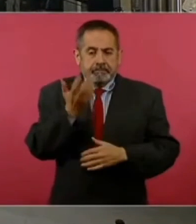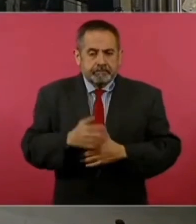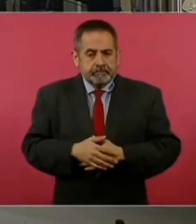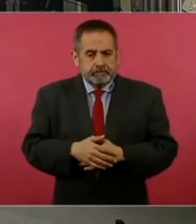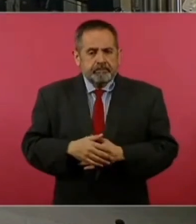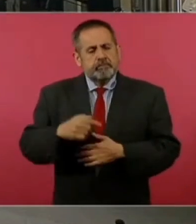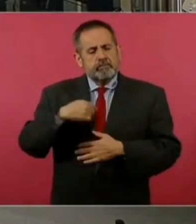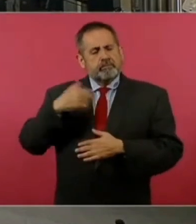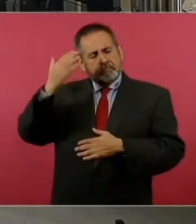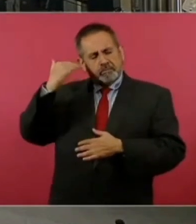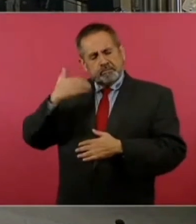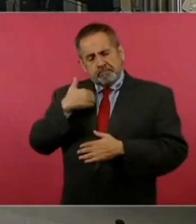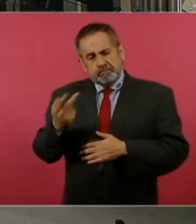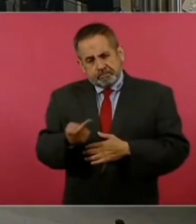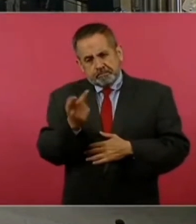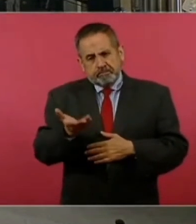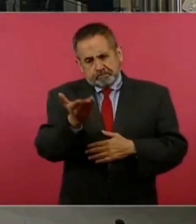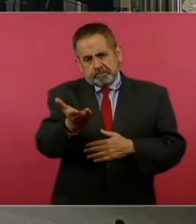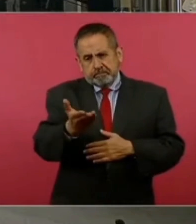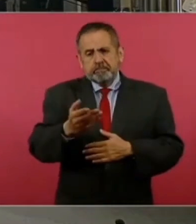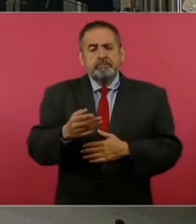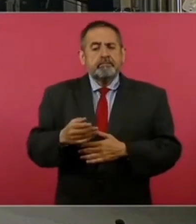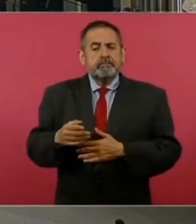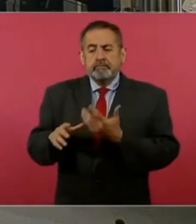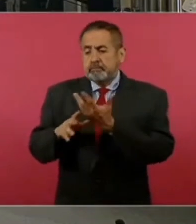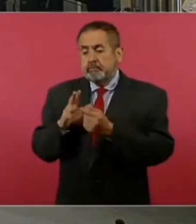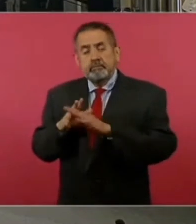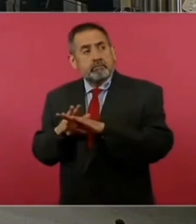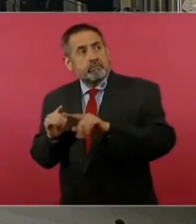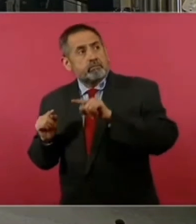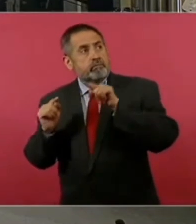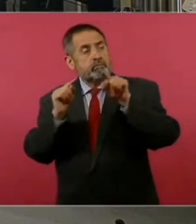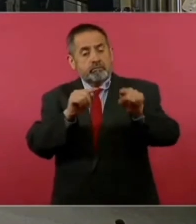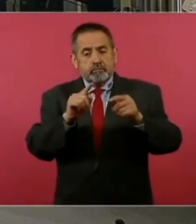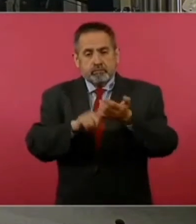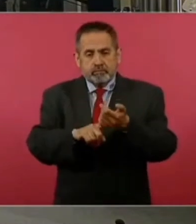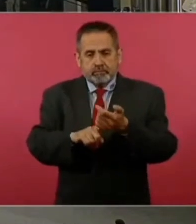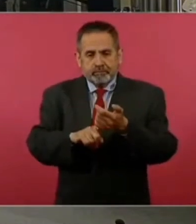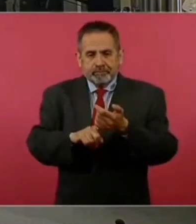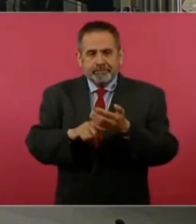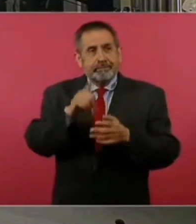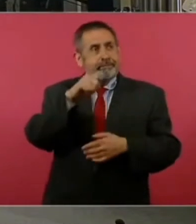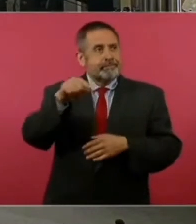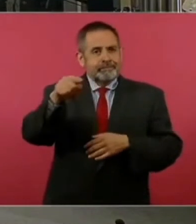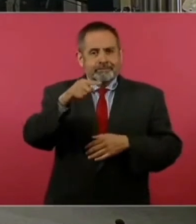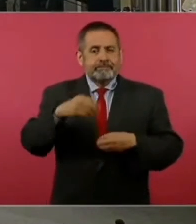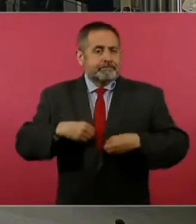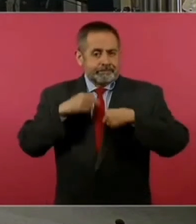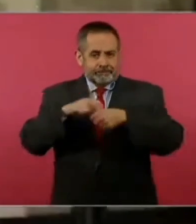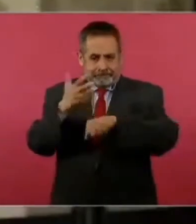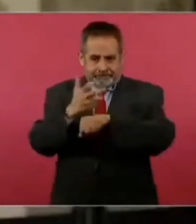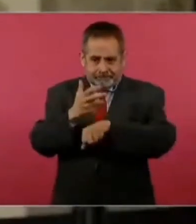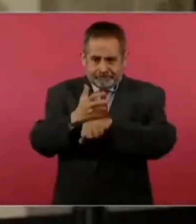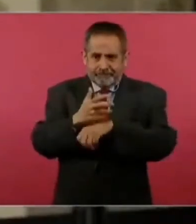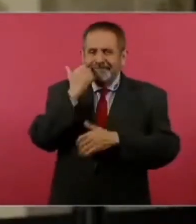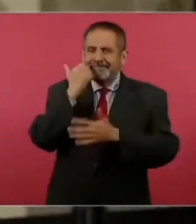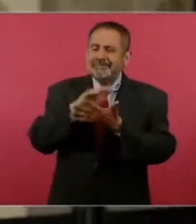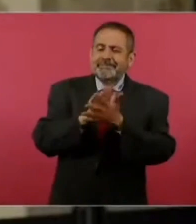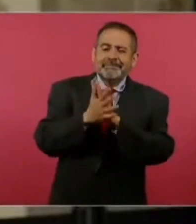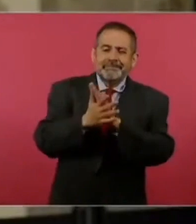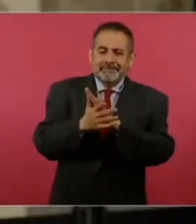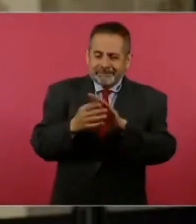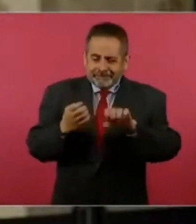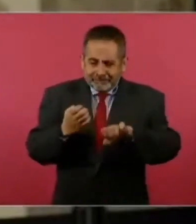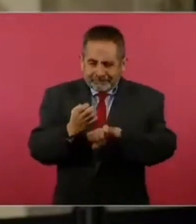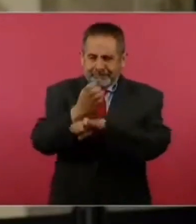tuve la oportunidad de plantearle una situación que ellos están caminando que es el estado número 33 y ojalá se pueda hacer realidad que sería